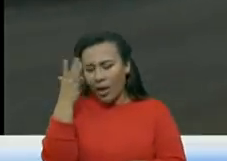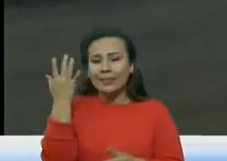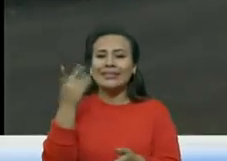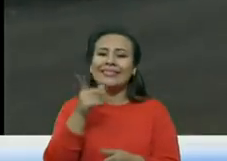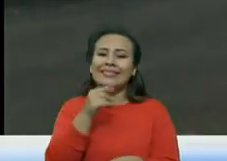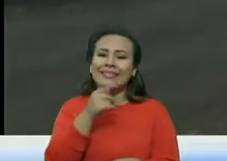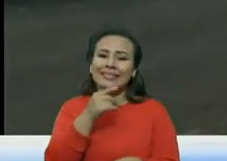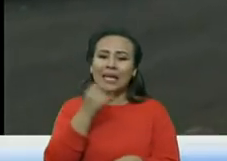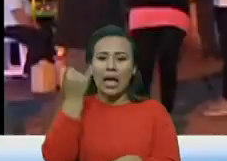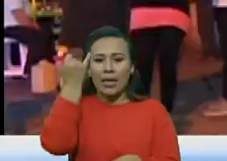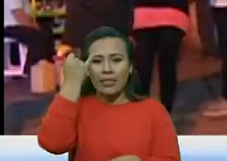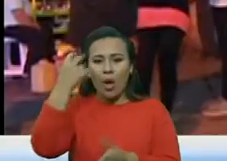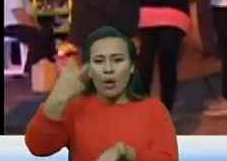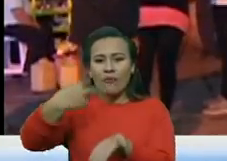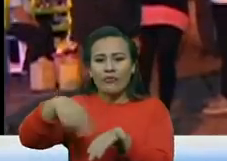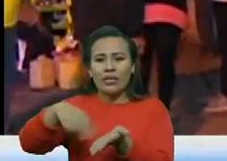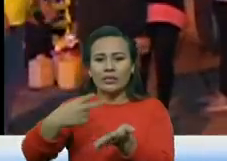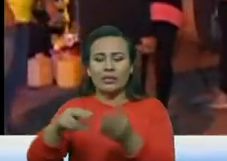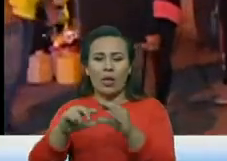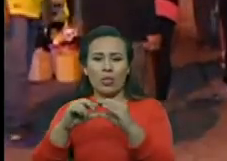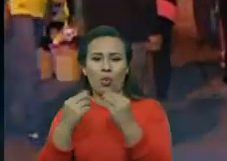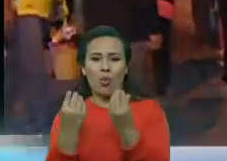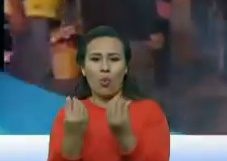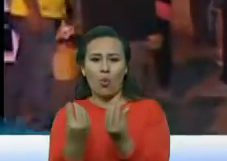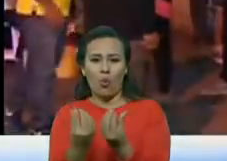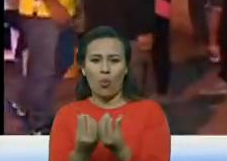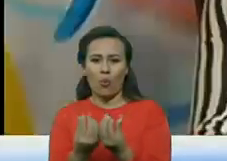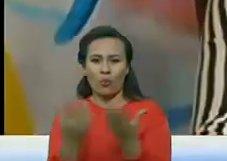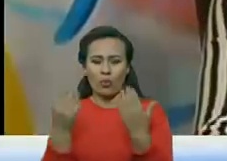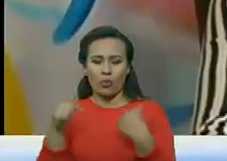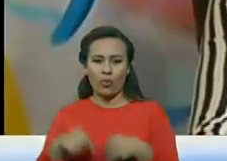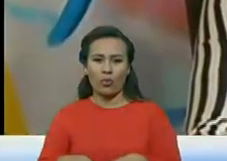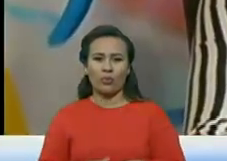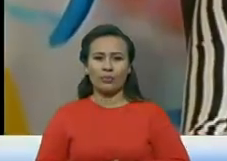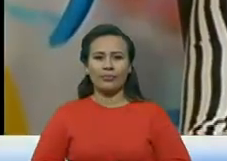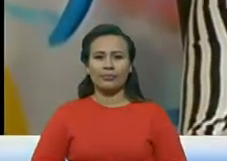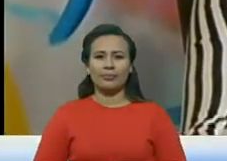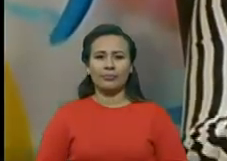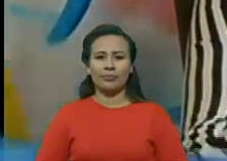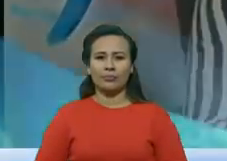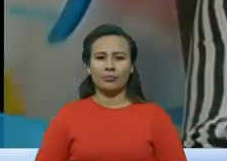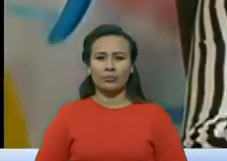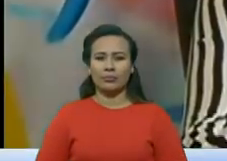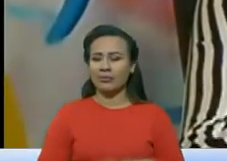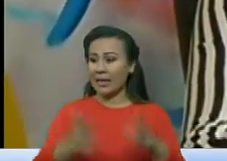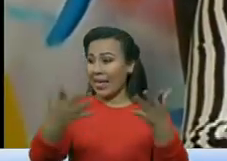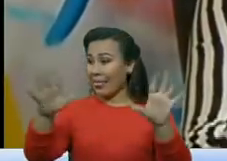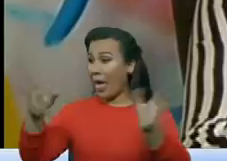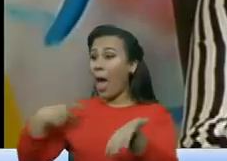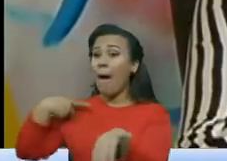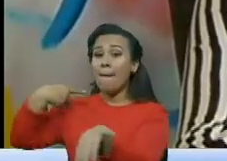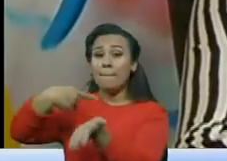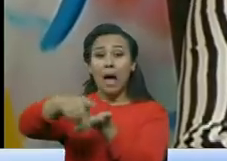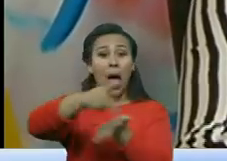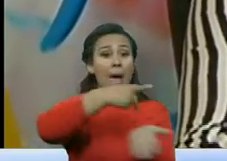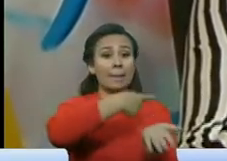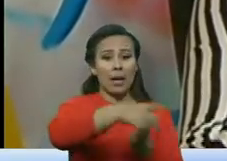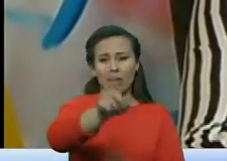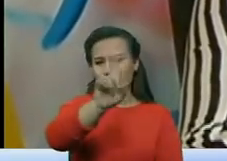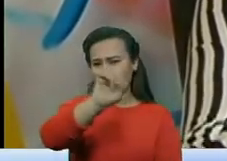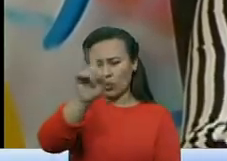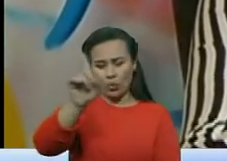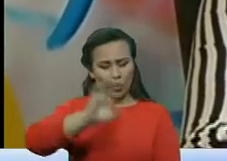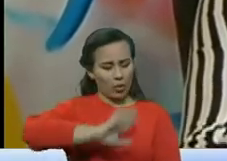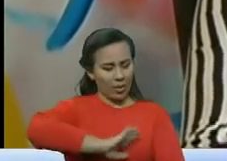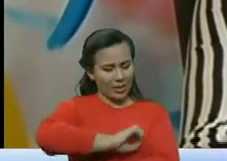organizada por un grupo religioso. Ahora están con un pie fuera del hospital. Ningún valor tienen que pagar. No pagaron también porque